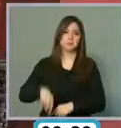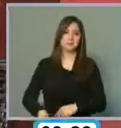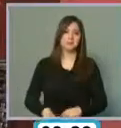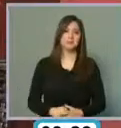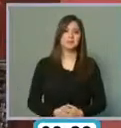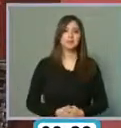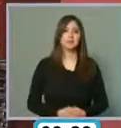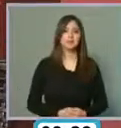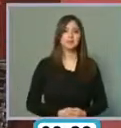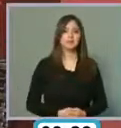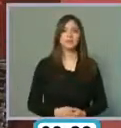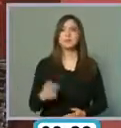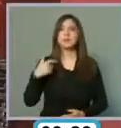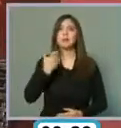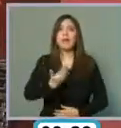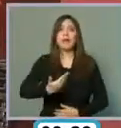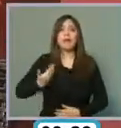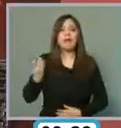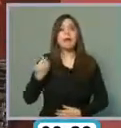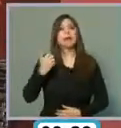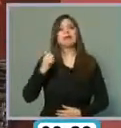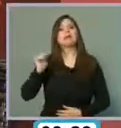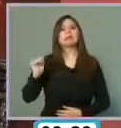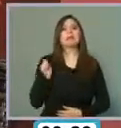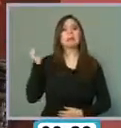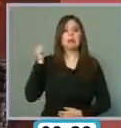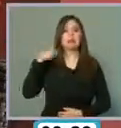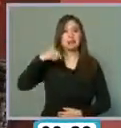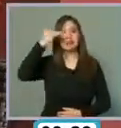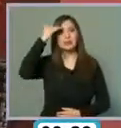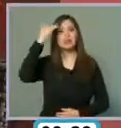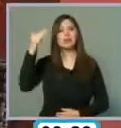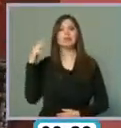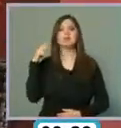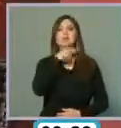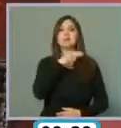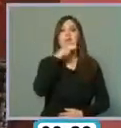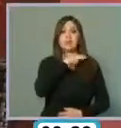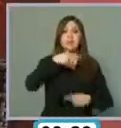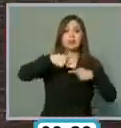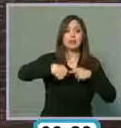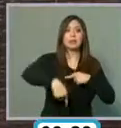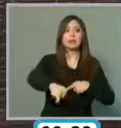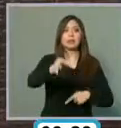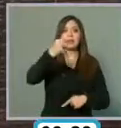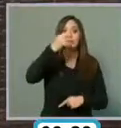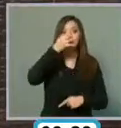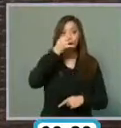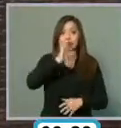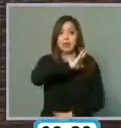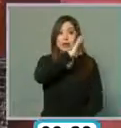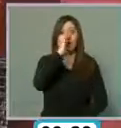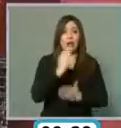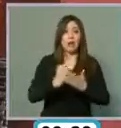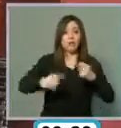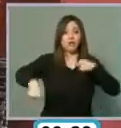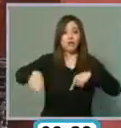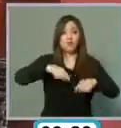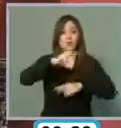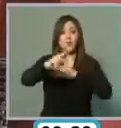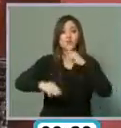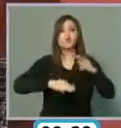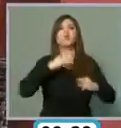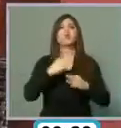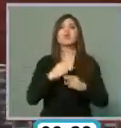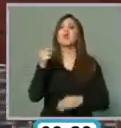a aprovechar rapidísimo, Así es, maestro, el tiempo. porque como sabemos que ya se acerca, ya tenemos la final del Mundial, ya nada más quiero que me diga rapidísimo,